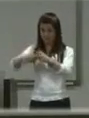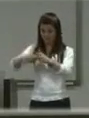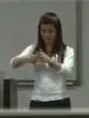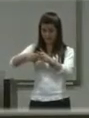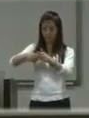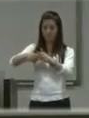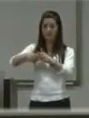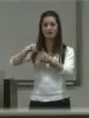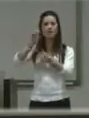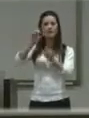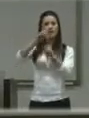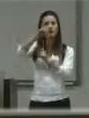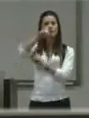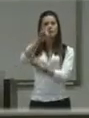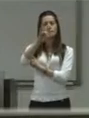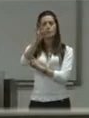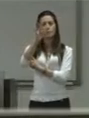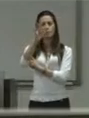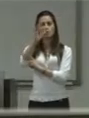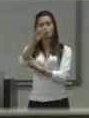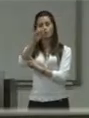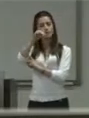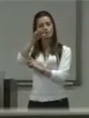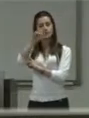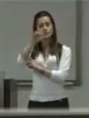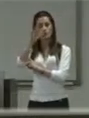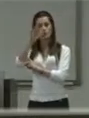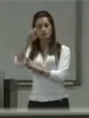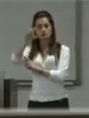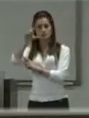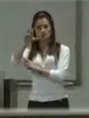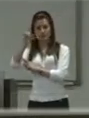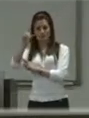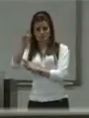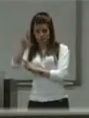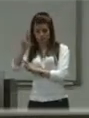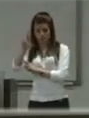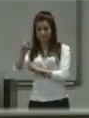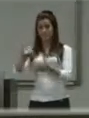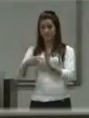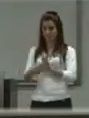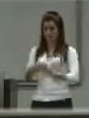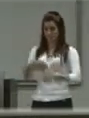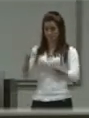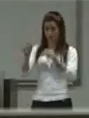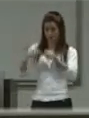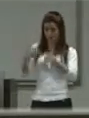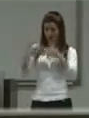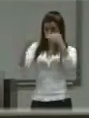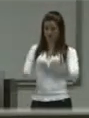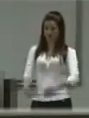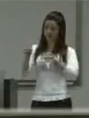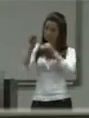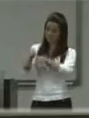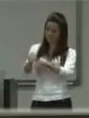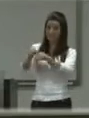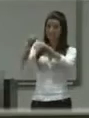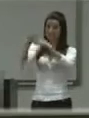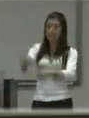pares de personas con discapacidad que pueden ser educadores sexuales de sus pares que esa es la plataforma que ha utilizado por familia